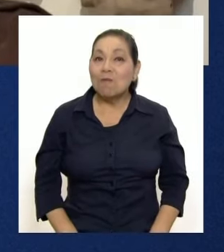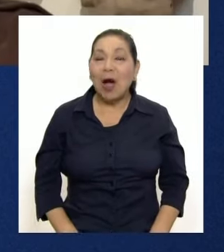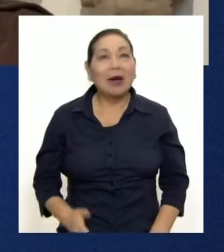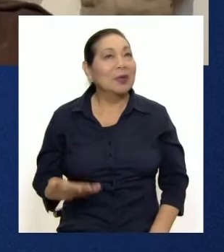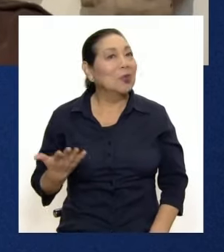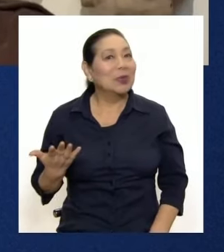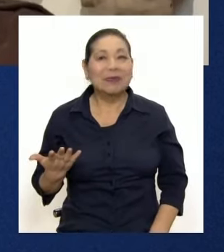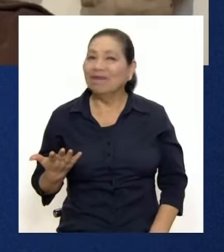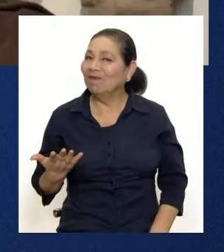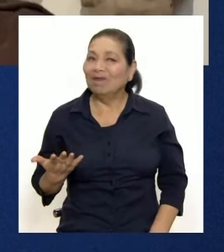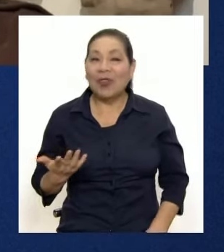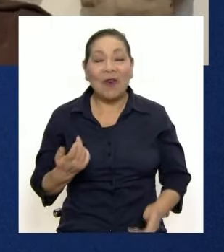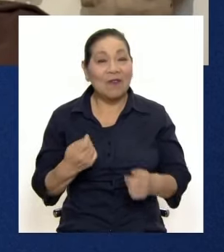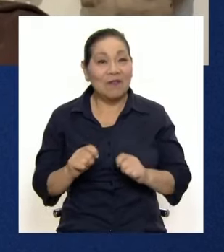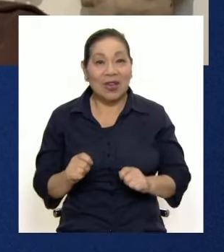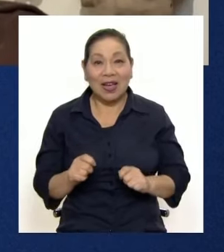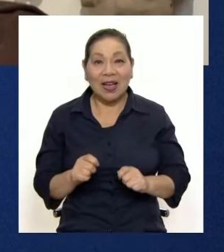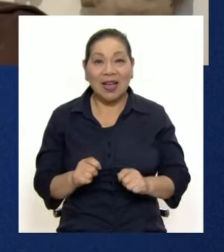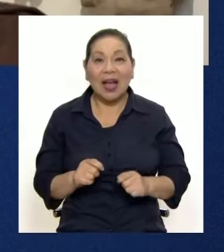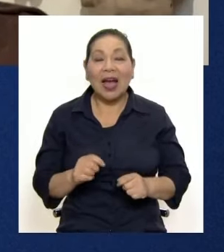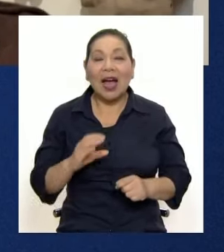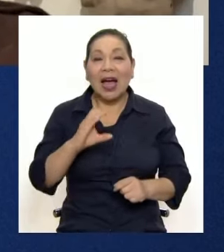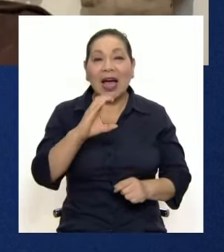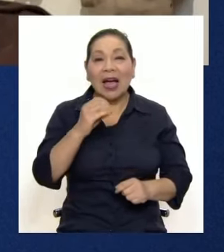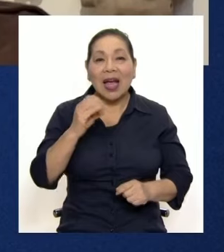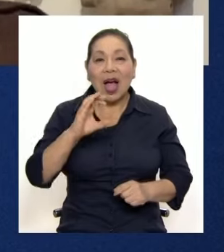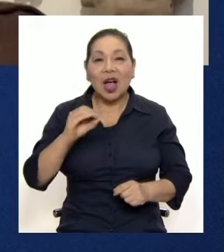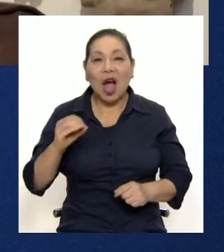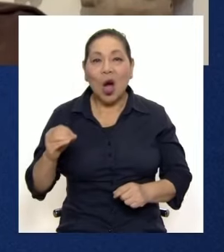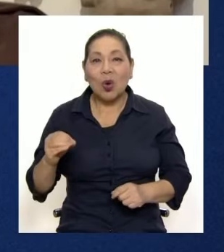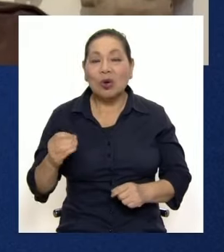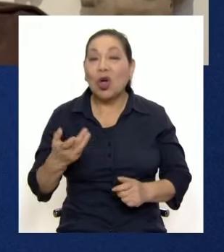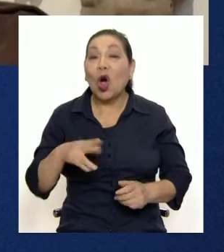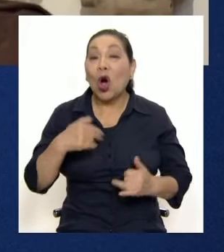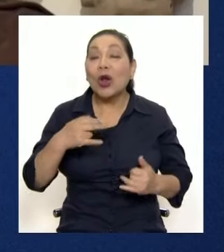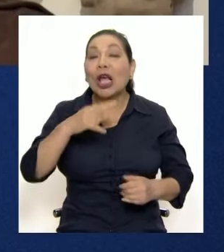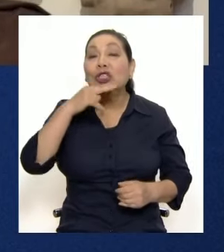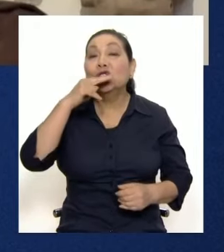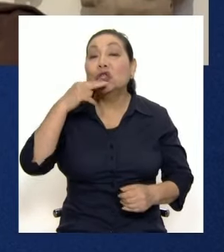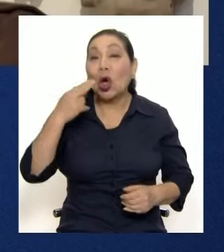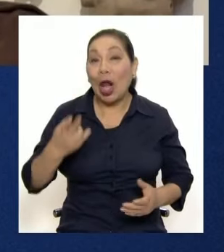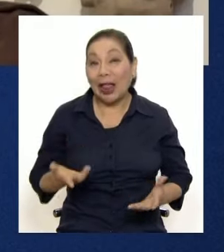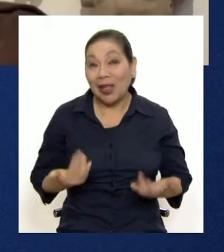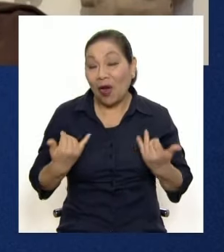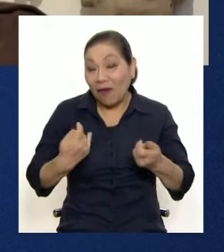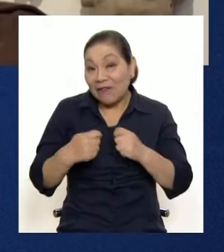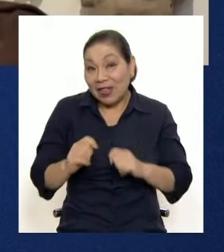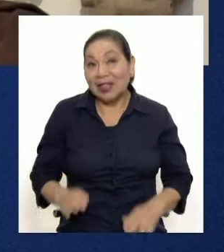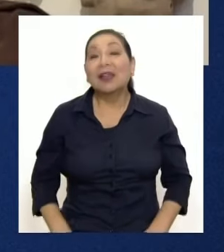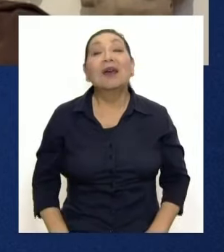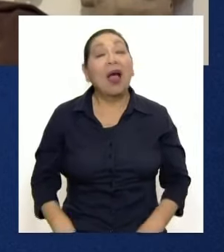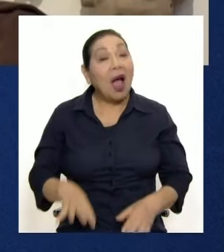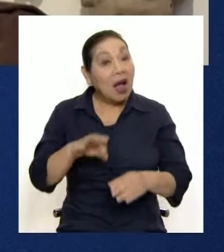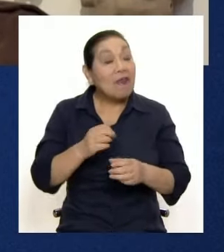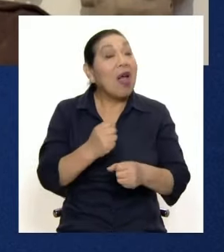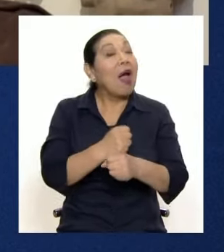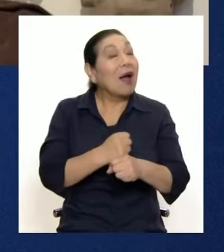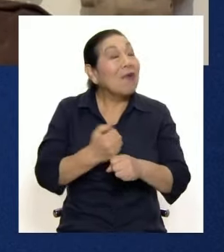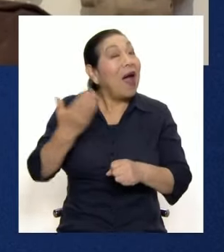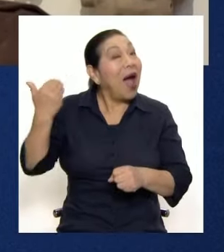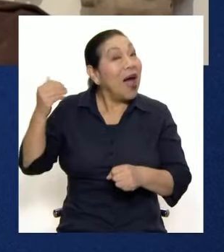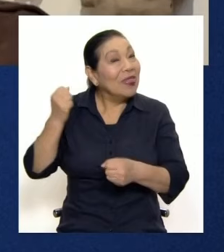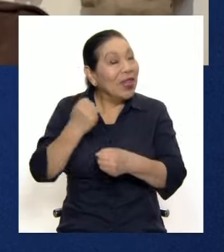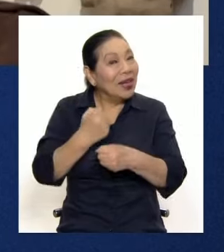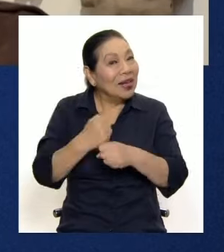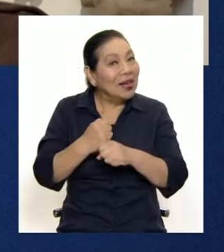ya no es simplemente la exportación de grano de cacao ahora es chocolate así el té así también el café antes se